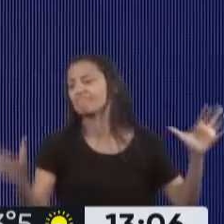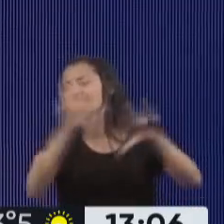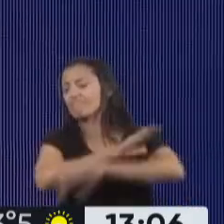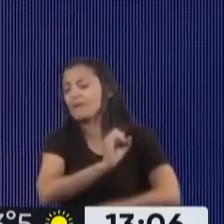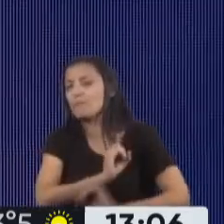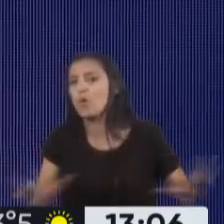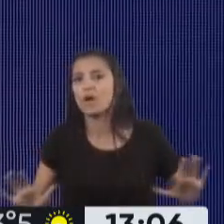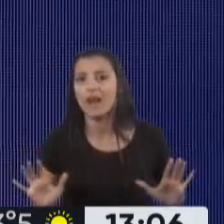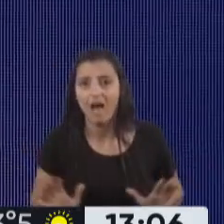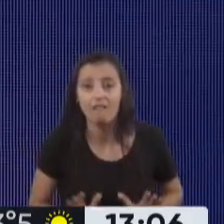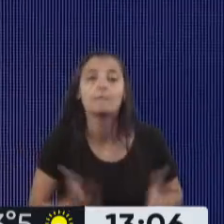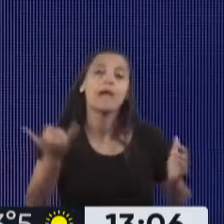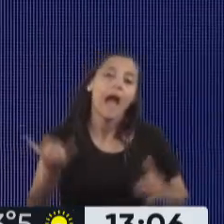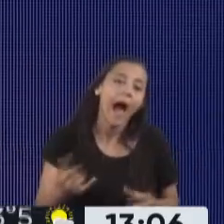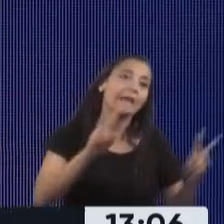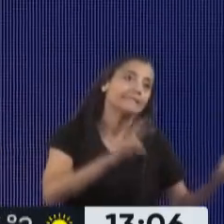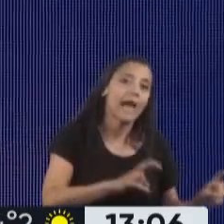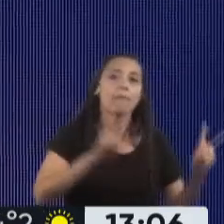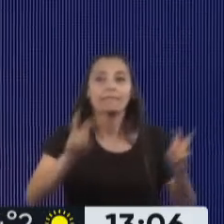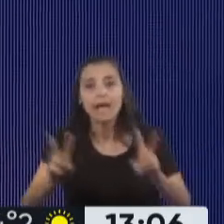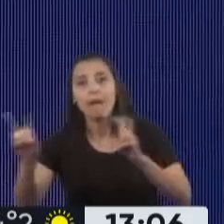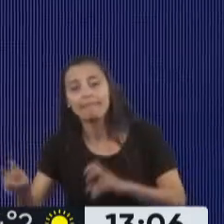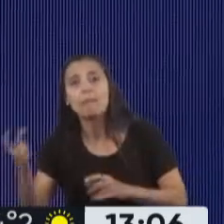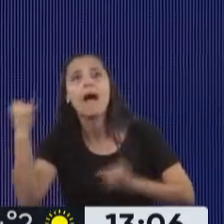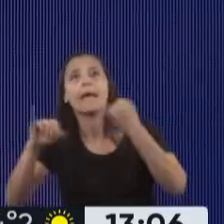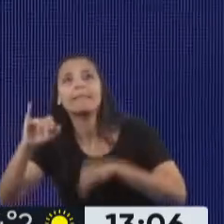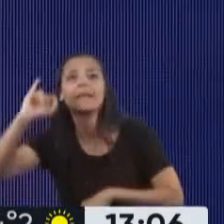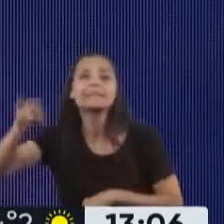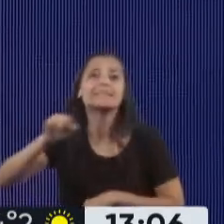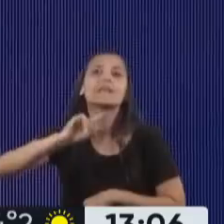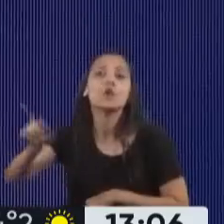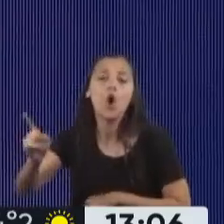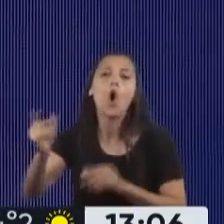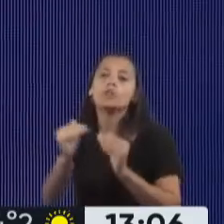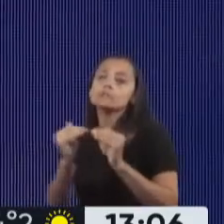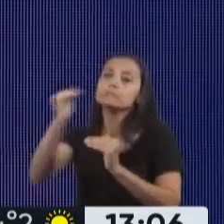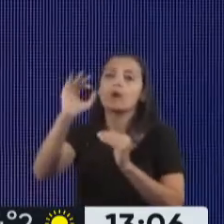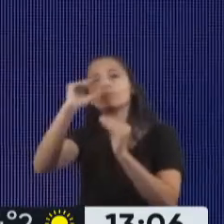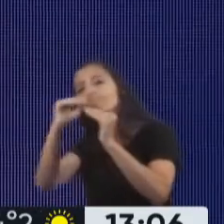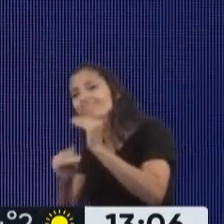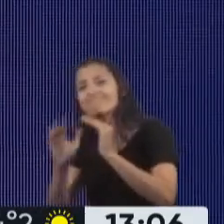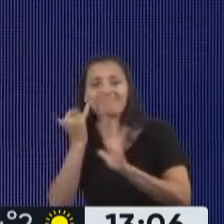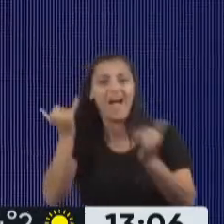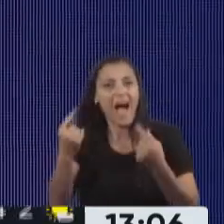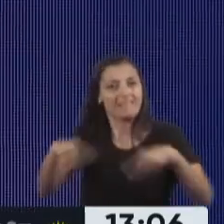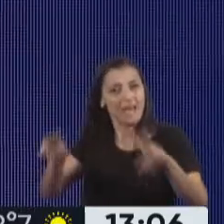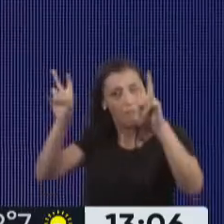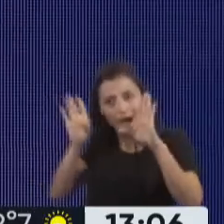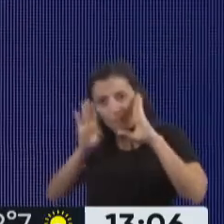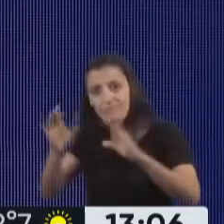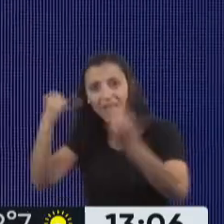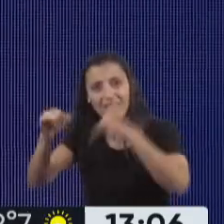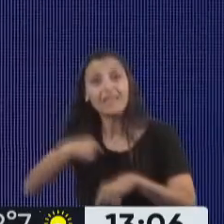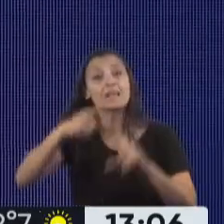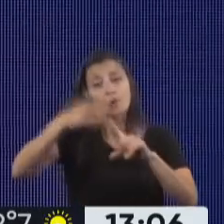discusión, digamos, sobre utilizar o no la tasa de interés. Eso lo comenté en la última reunión del